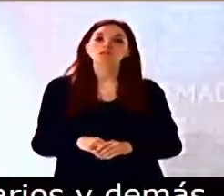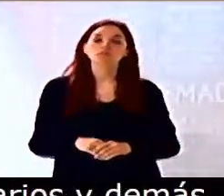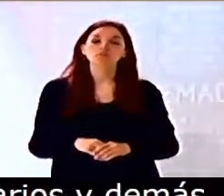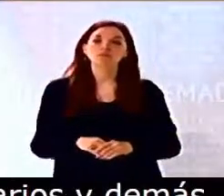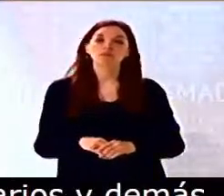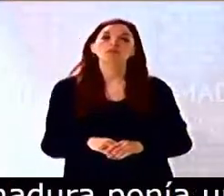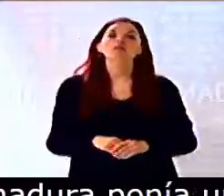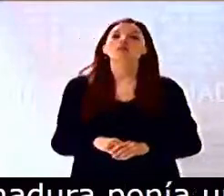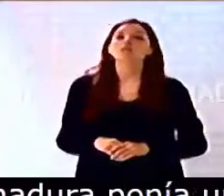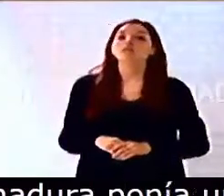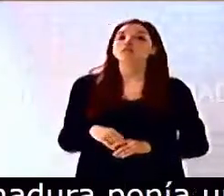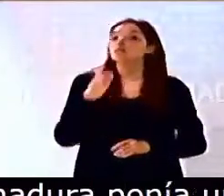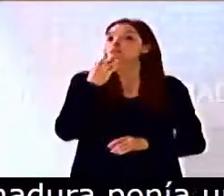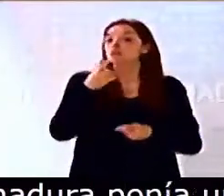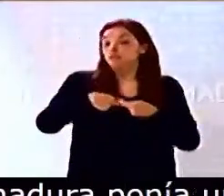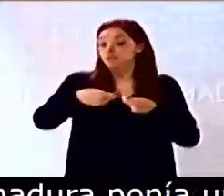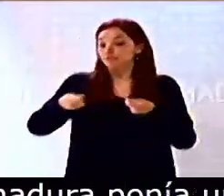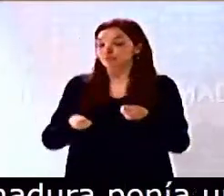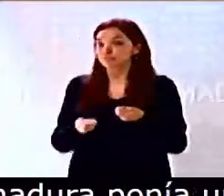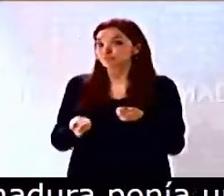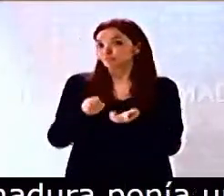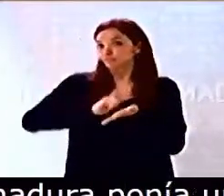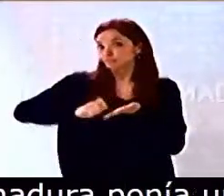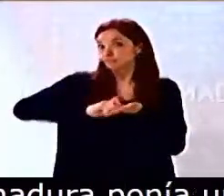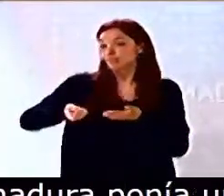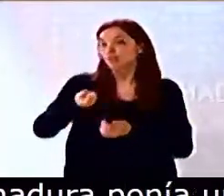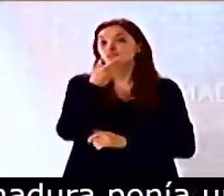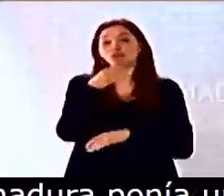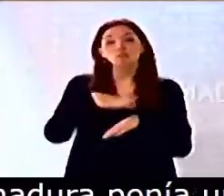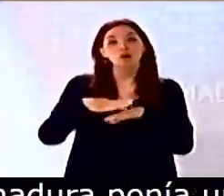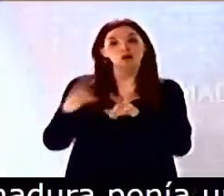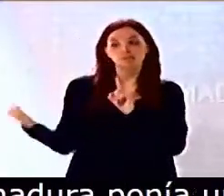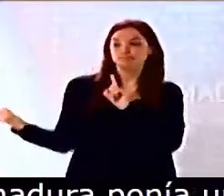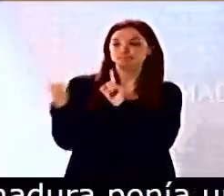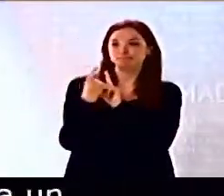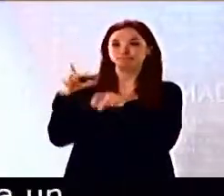Cuando le prescribía un medicamento a un paciente,